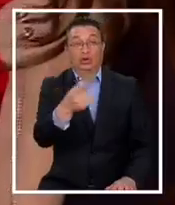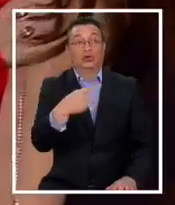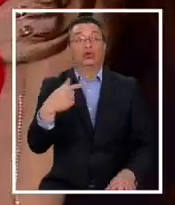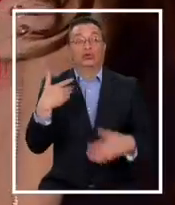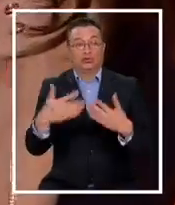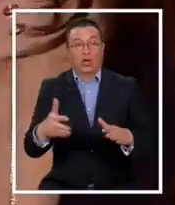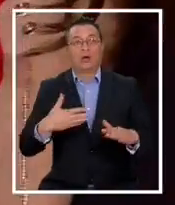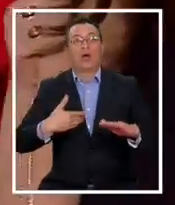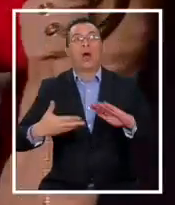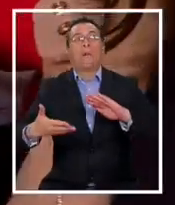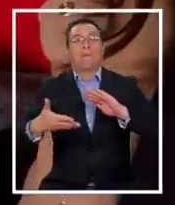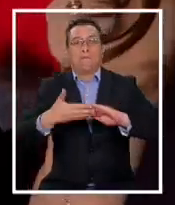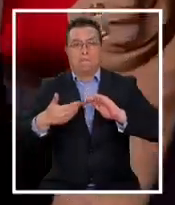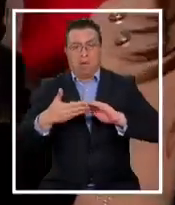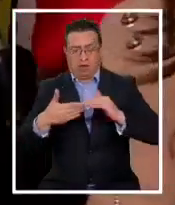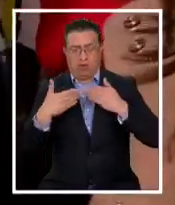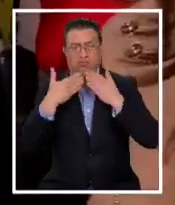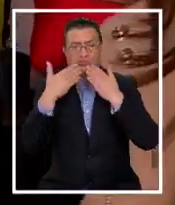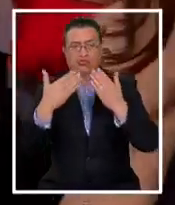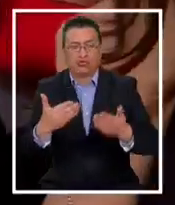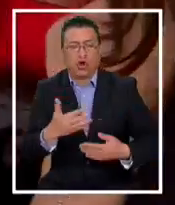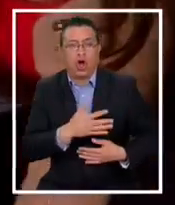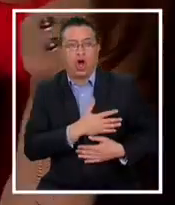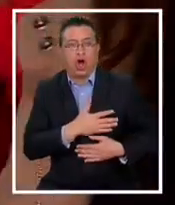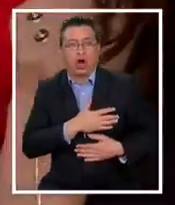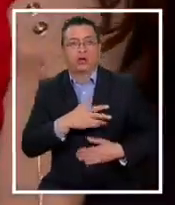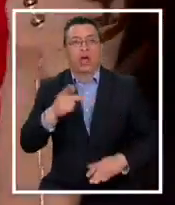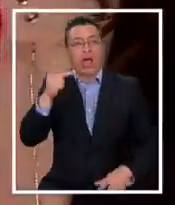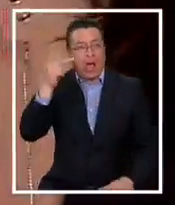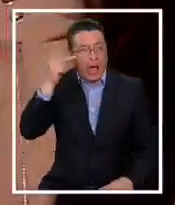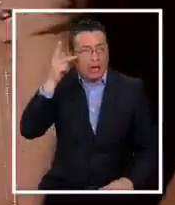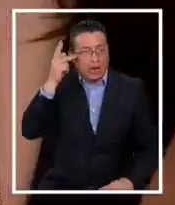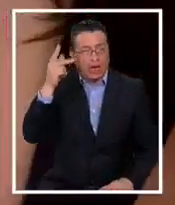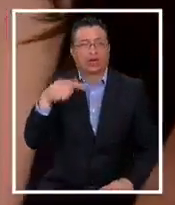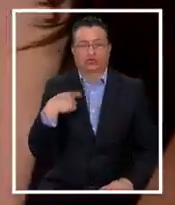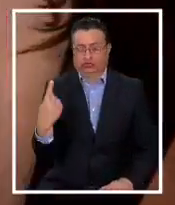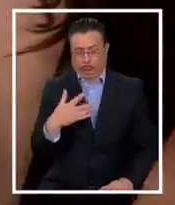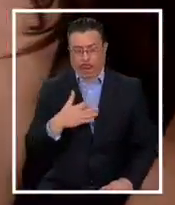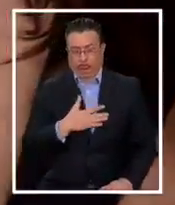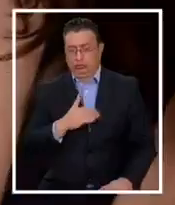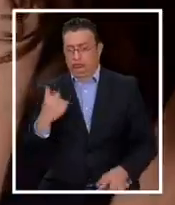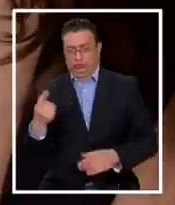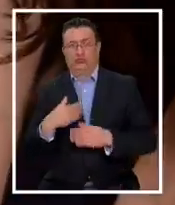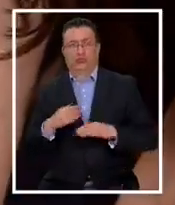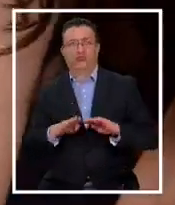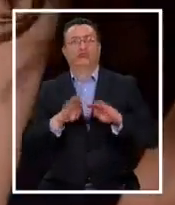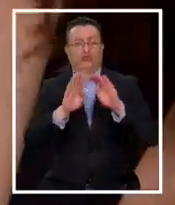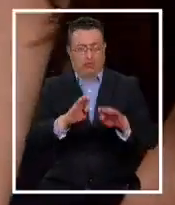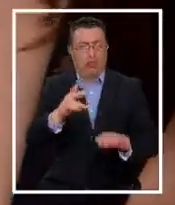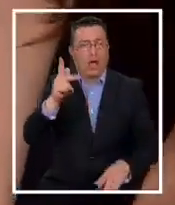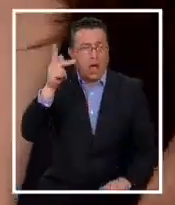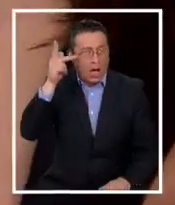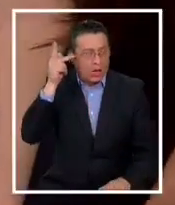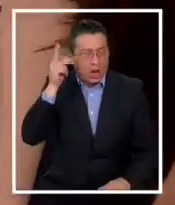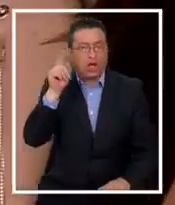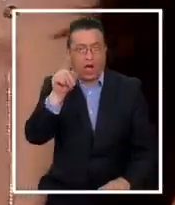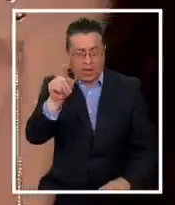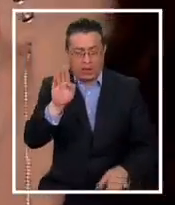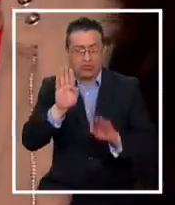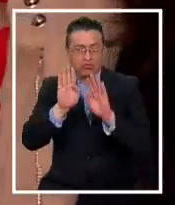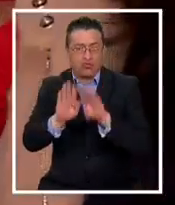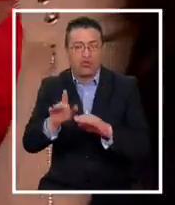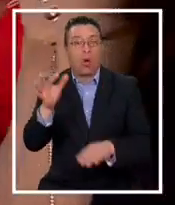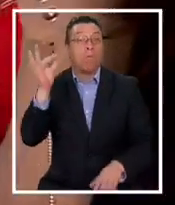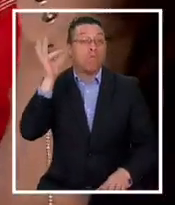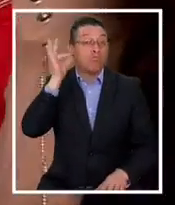perdonado así de corazón a keiko yo algo el pueblo responde a keiko que está con ella y